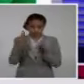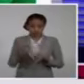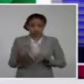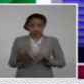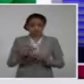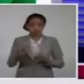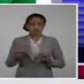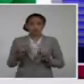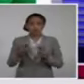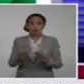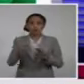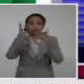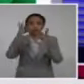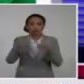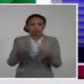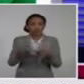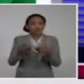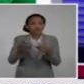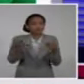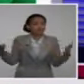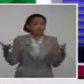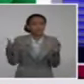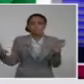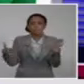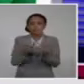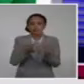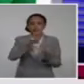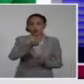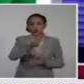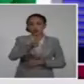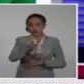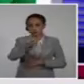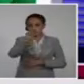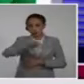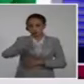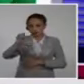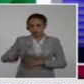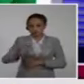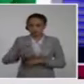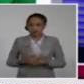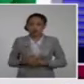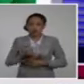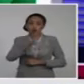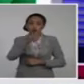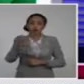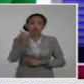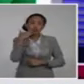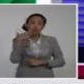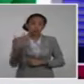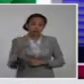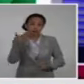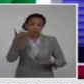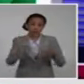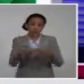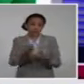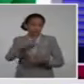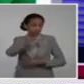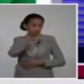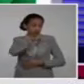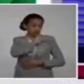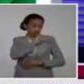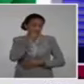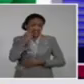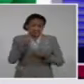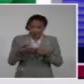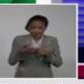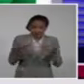una cifra elevada de casos, 1042, 200 más que el día anterior. Elevada transmisión